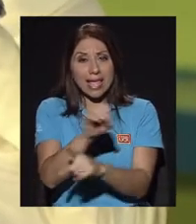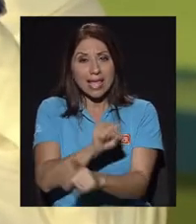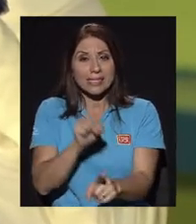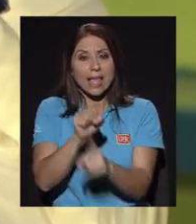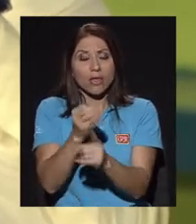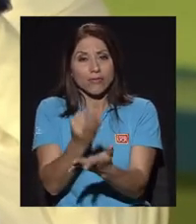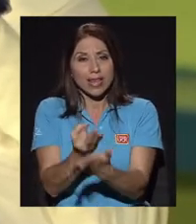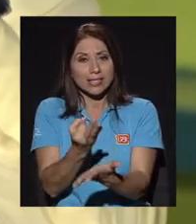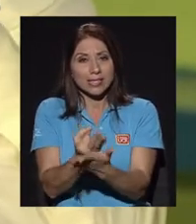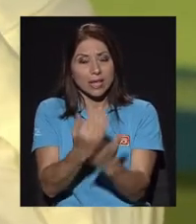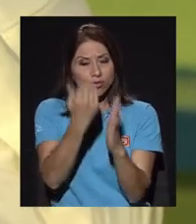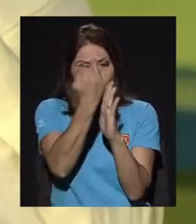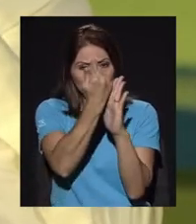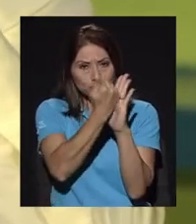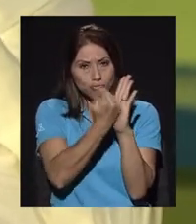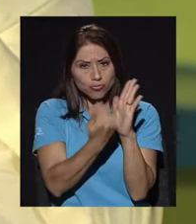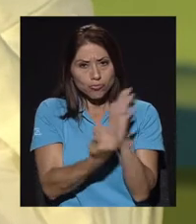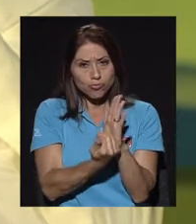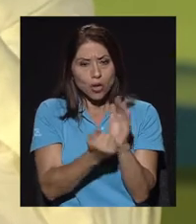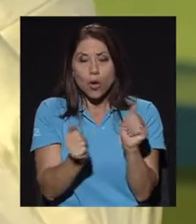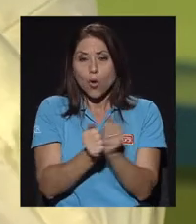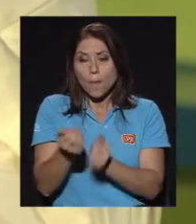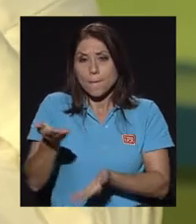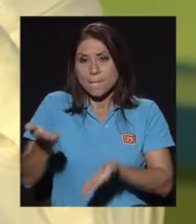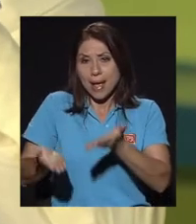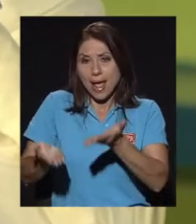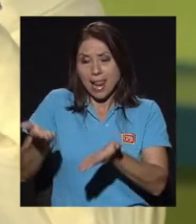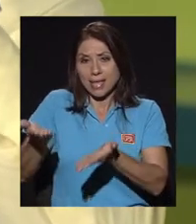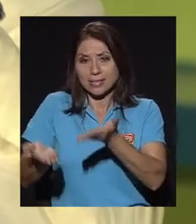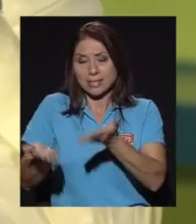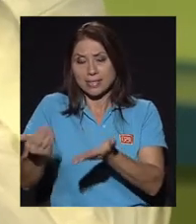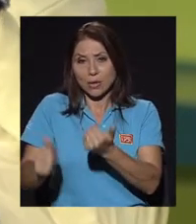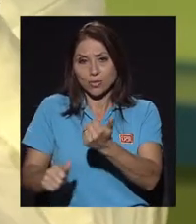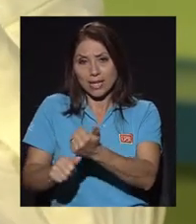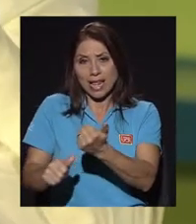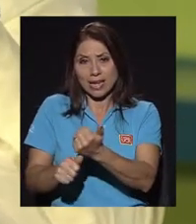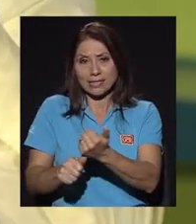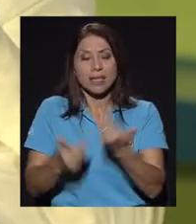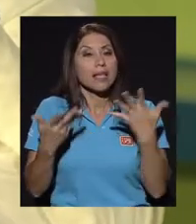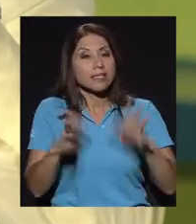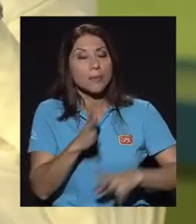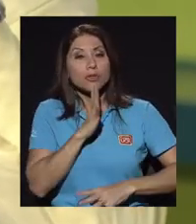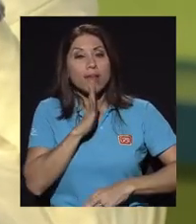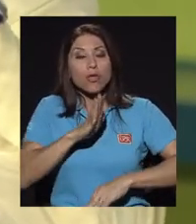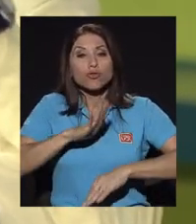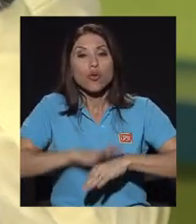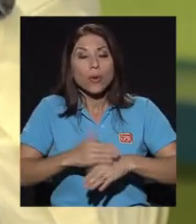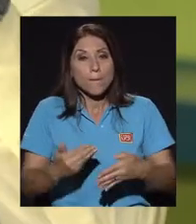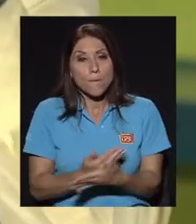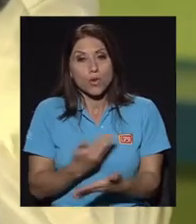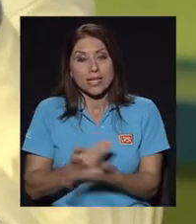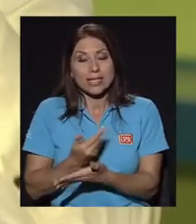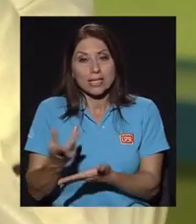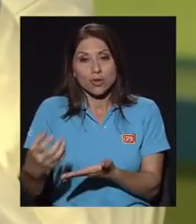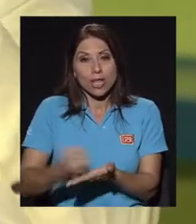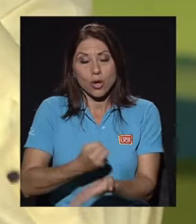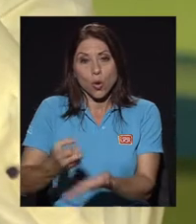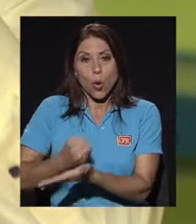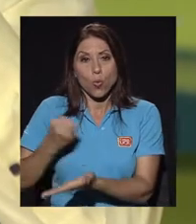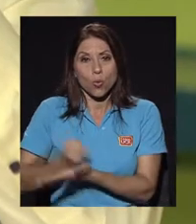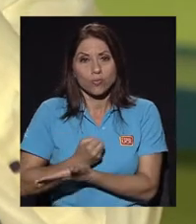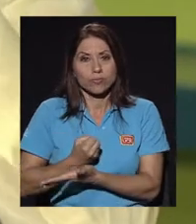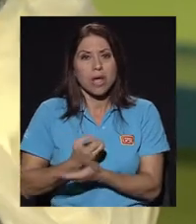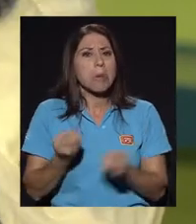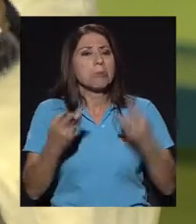financieros y de sus respectivos balances auxiliares. Hemos hablado de la modernización del cobro, tenemos que reducir el índice